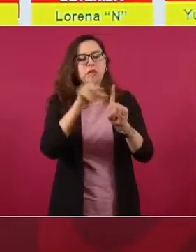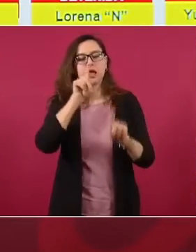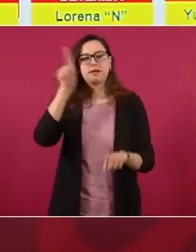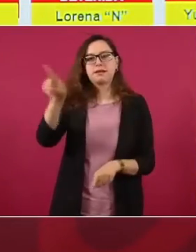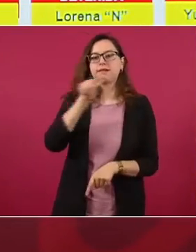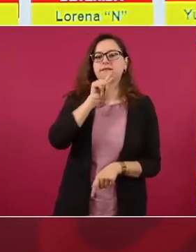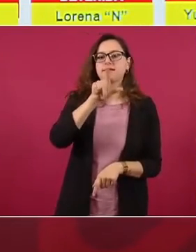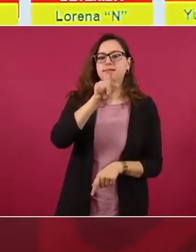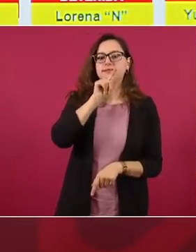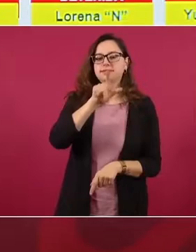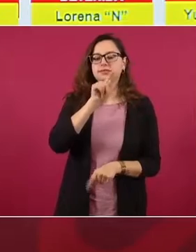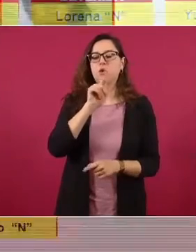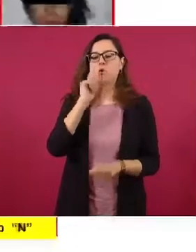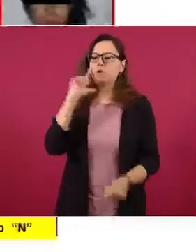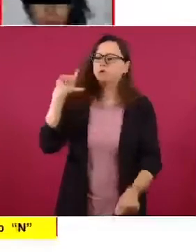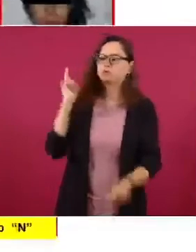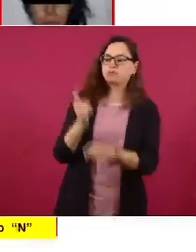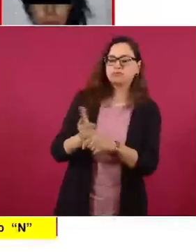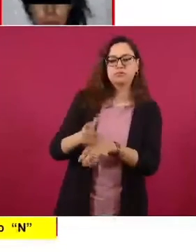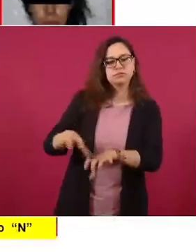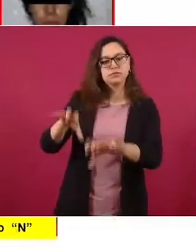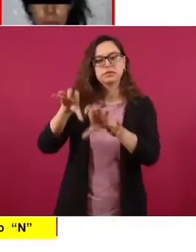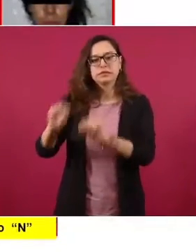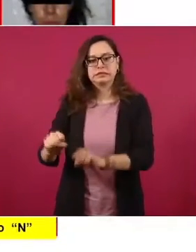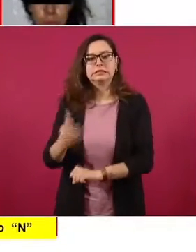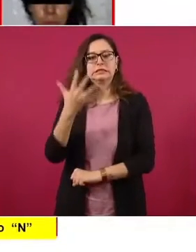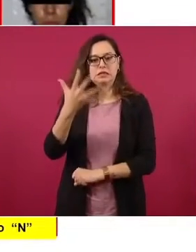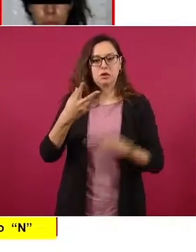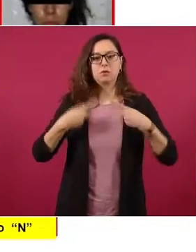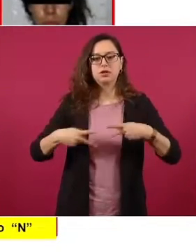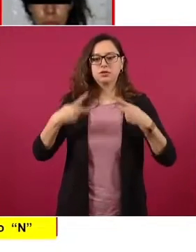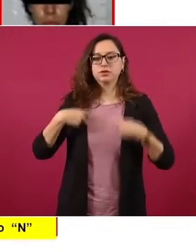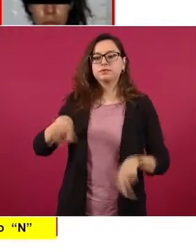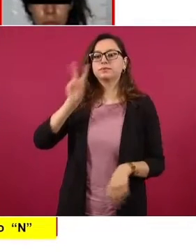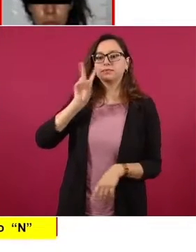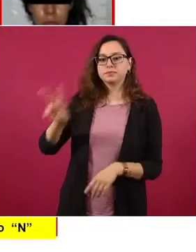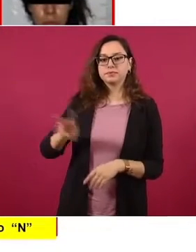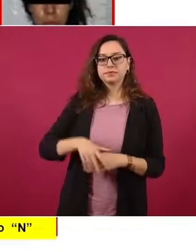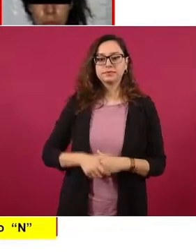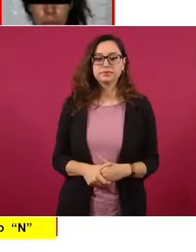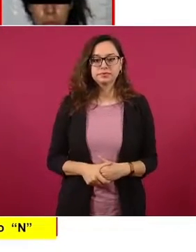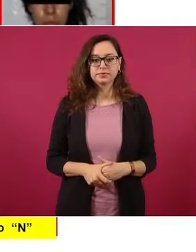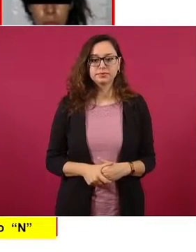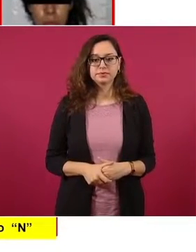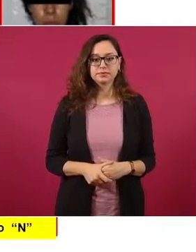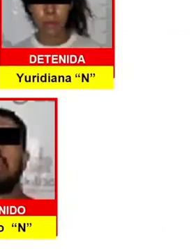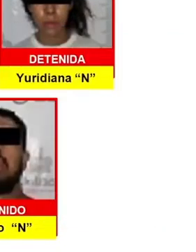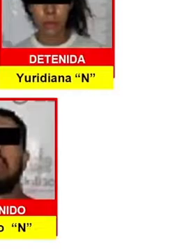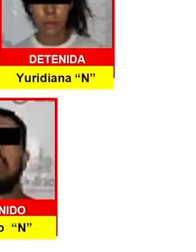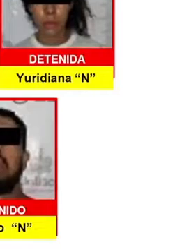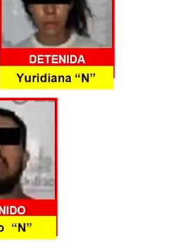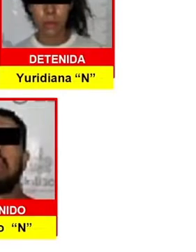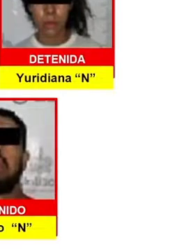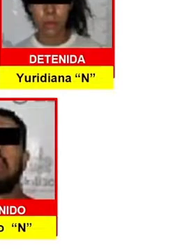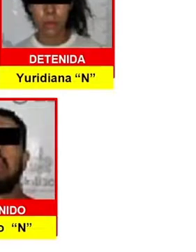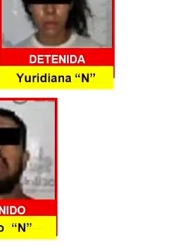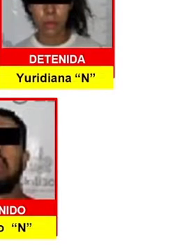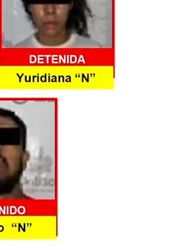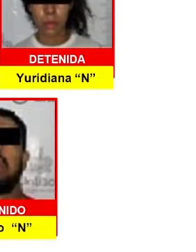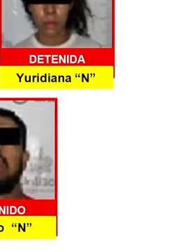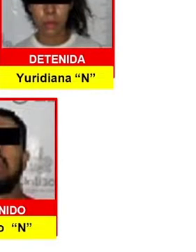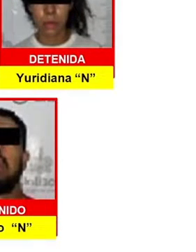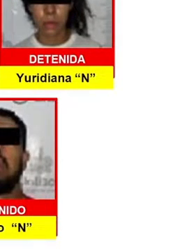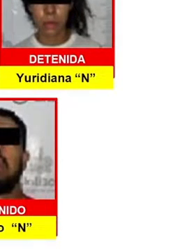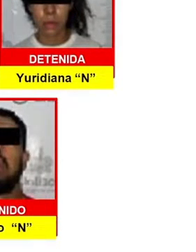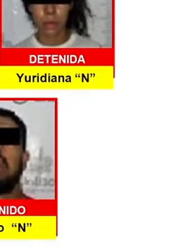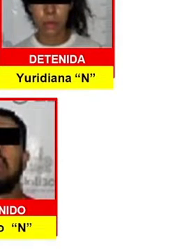Se trata de un grupo de cinco implicados de una banda dedicada a este delito. Ellos fueron